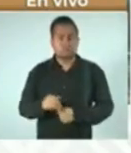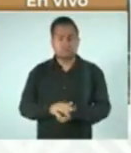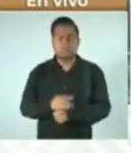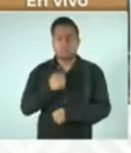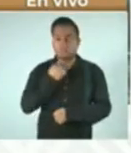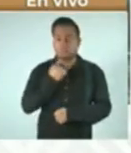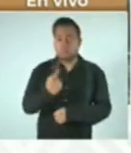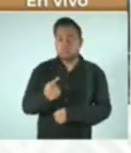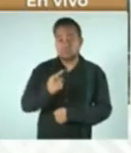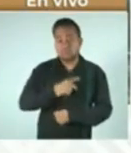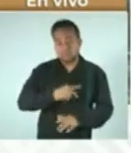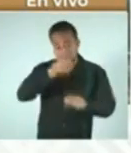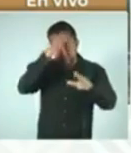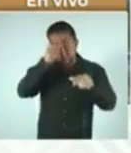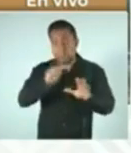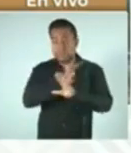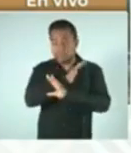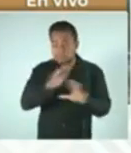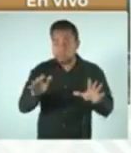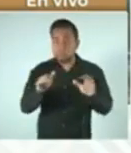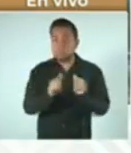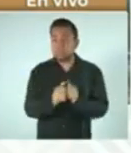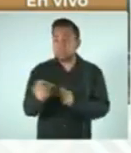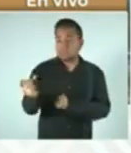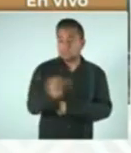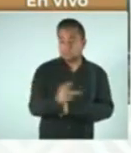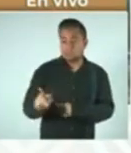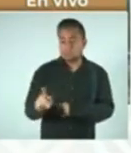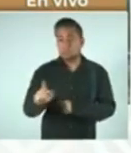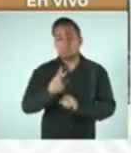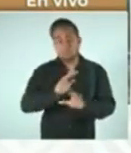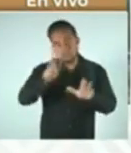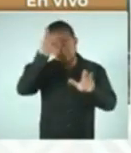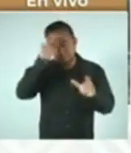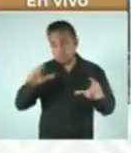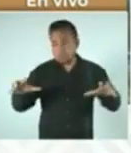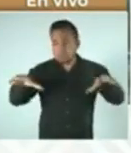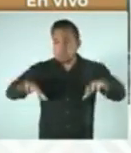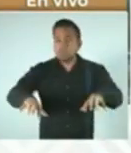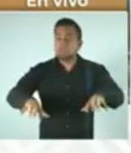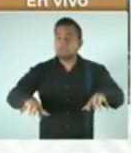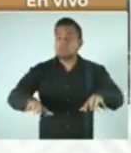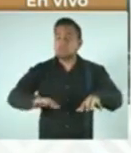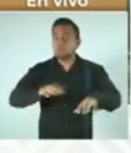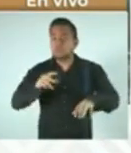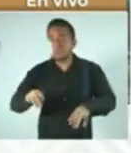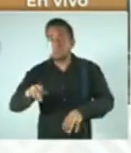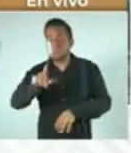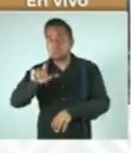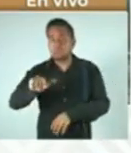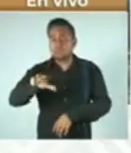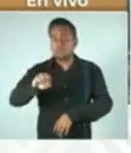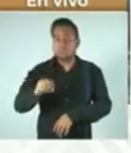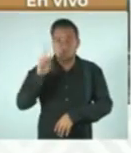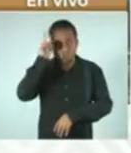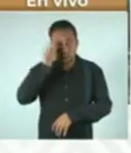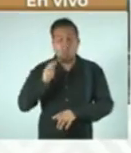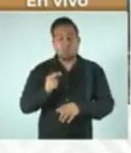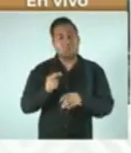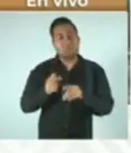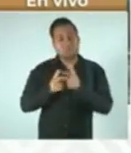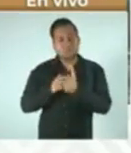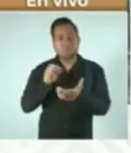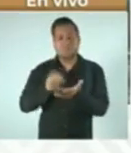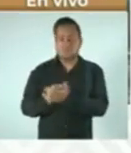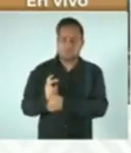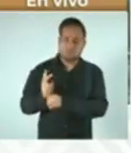un convenio con ambas comunidades y nos preocupa si fue Llano Guadalupe, se está investigando.